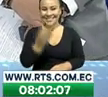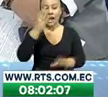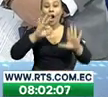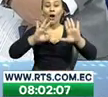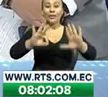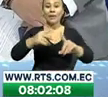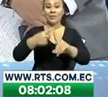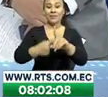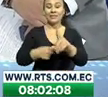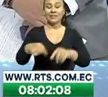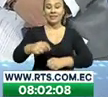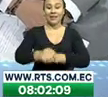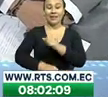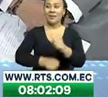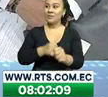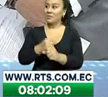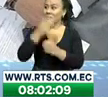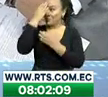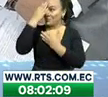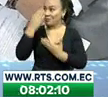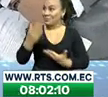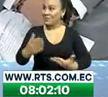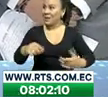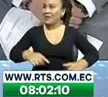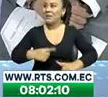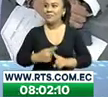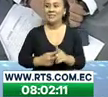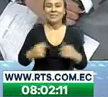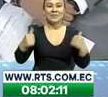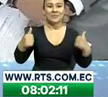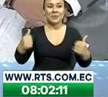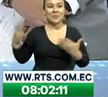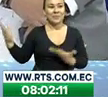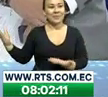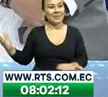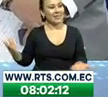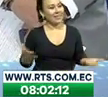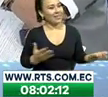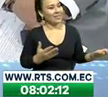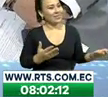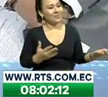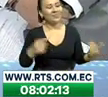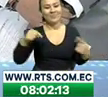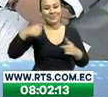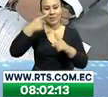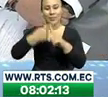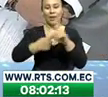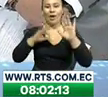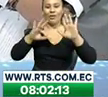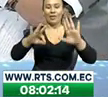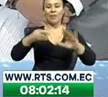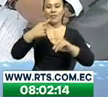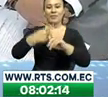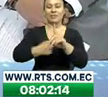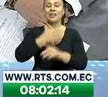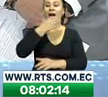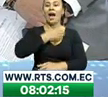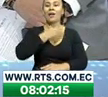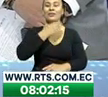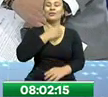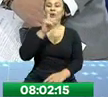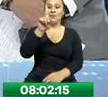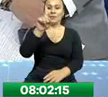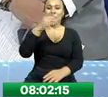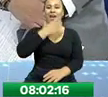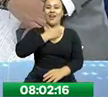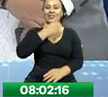honores del caso, tiene que ser. Los honores del caso. Sí, señor. Ahí está, bienvenido entonces a agosto. El octavo mes del año. 1 de agosto. 1